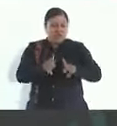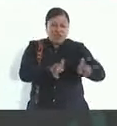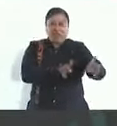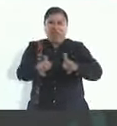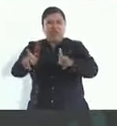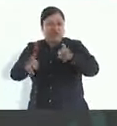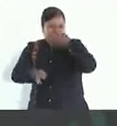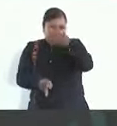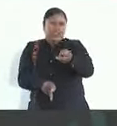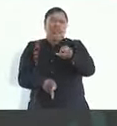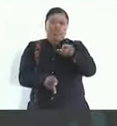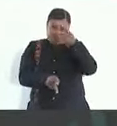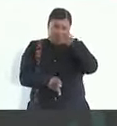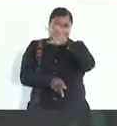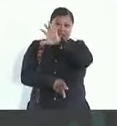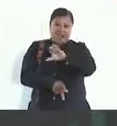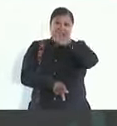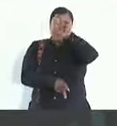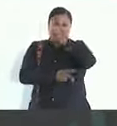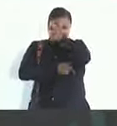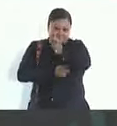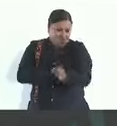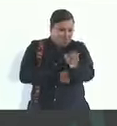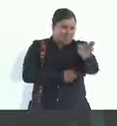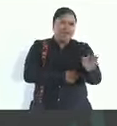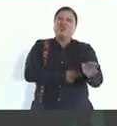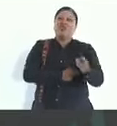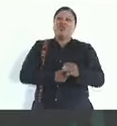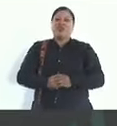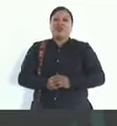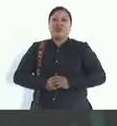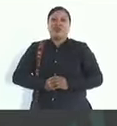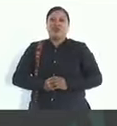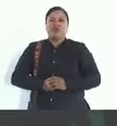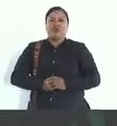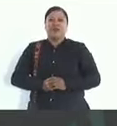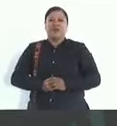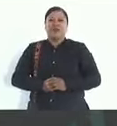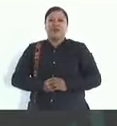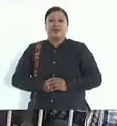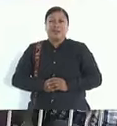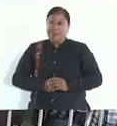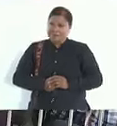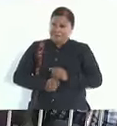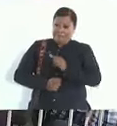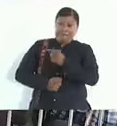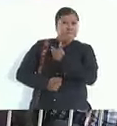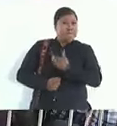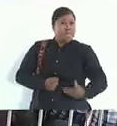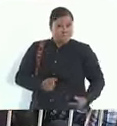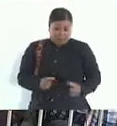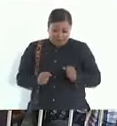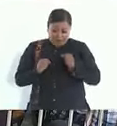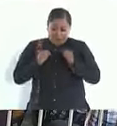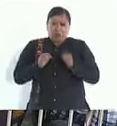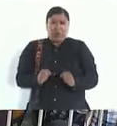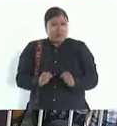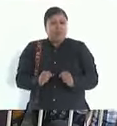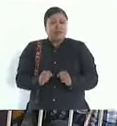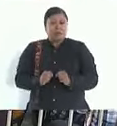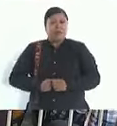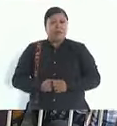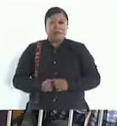se dirá en los 570 municipios. Tenga la seguridad de que su liderazgo